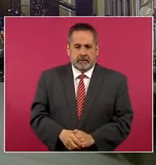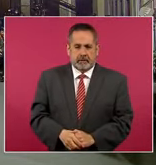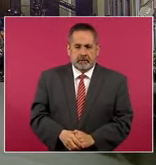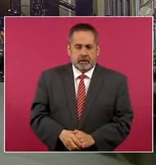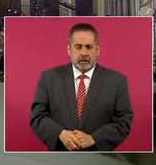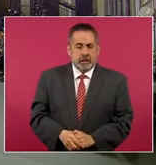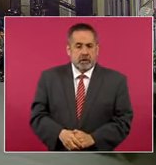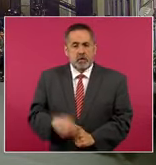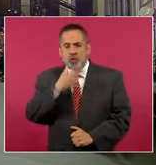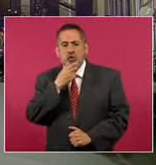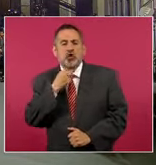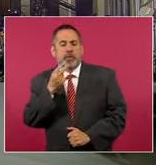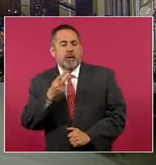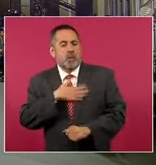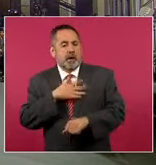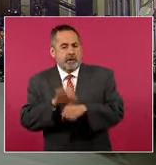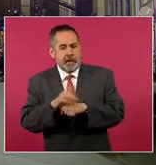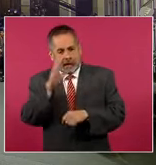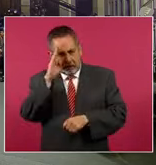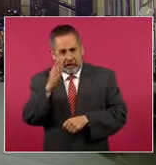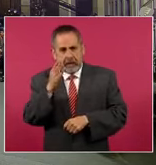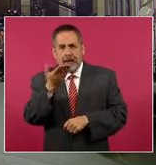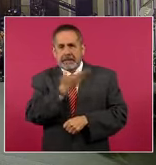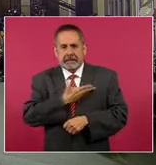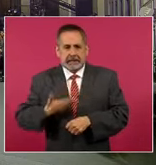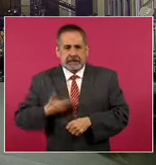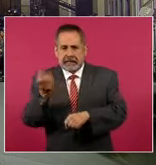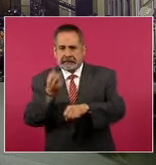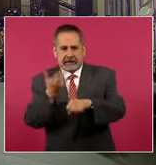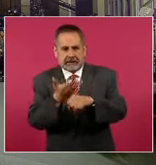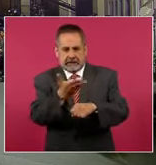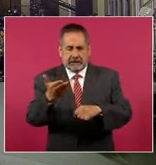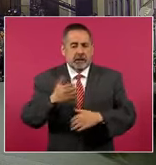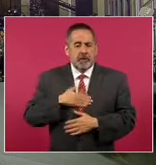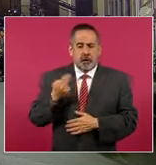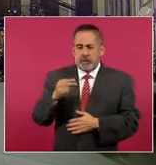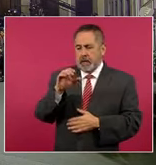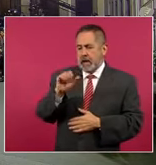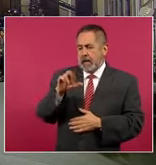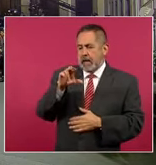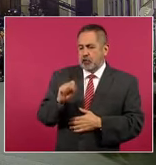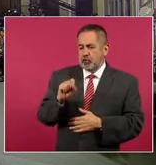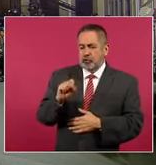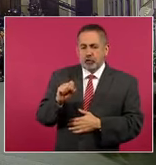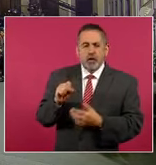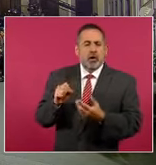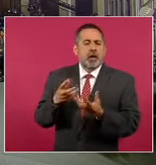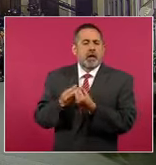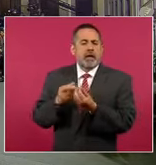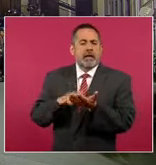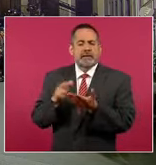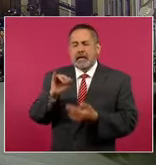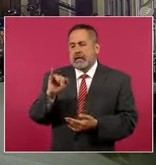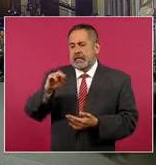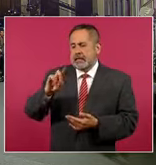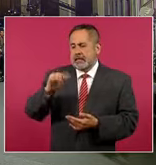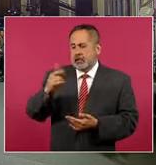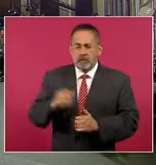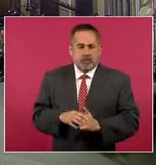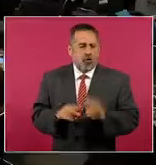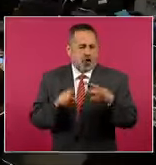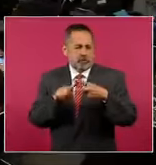Buen día, señor presidente, señor secretario, secretaria. Carlos Montesinos, de Reporte Índigo. Un par de preguntas. Ayer usted habló un